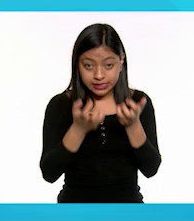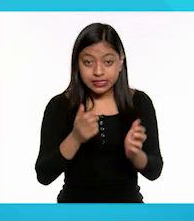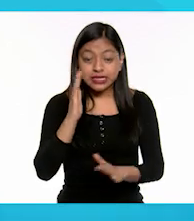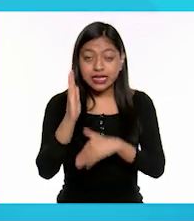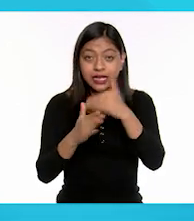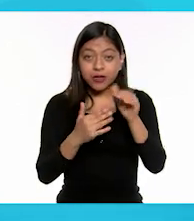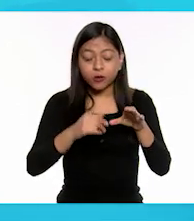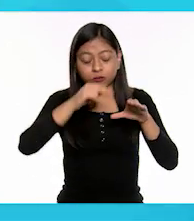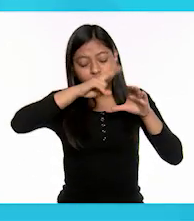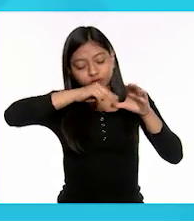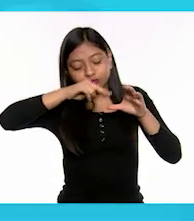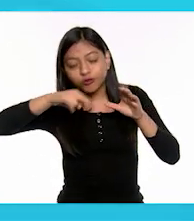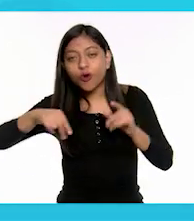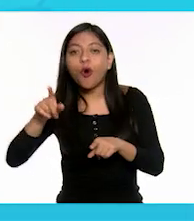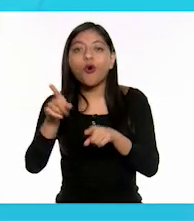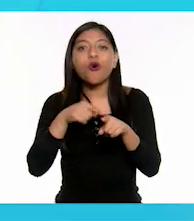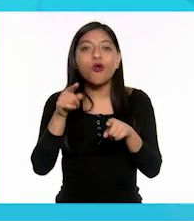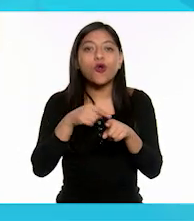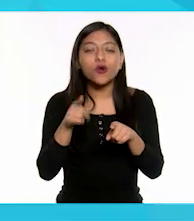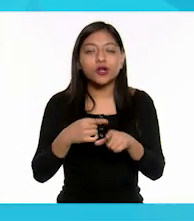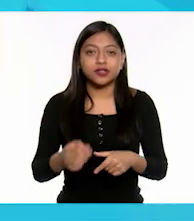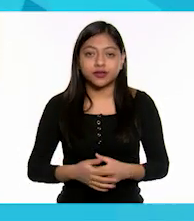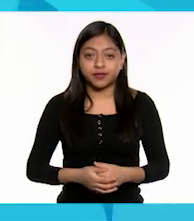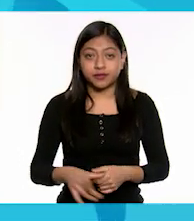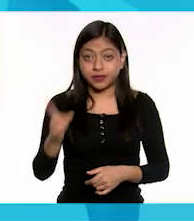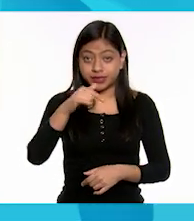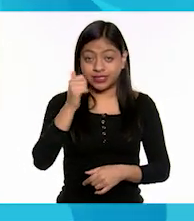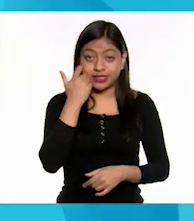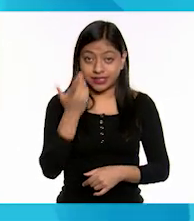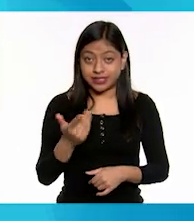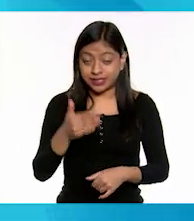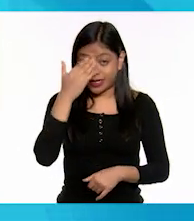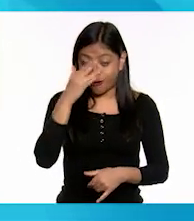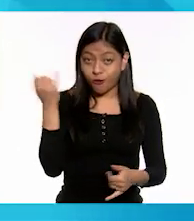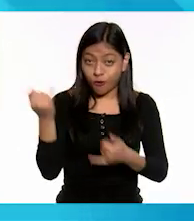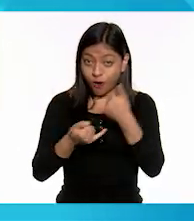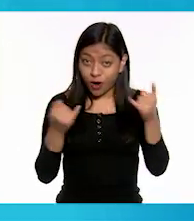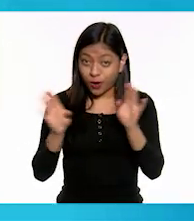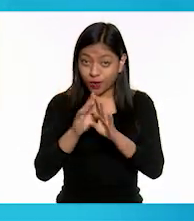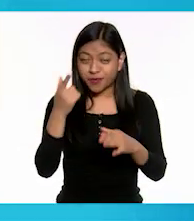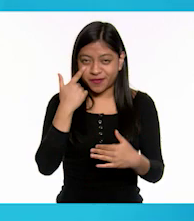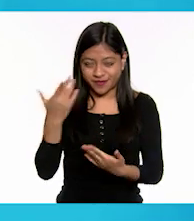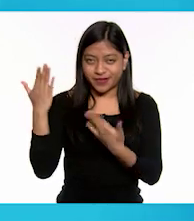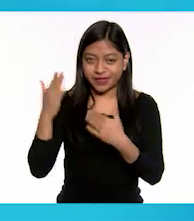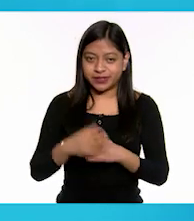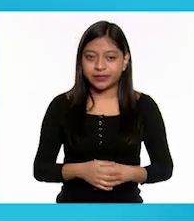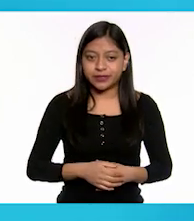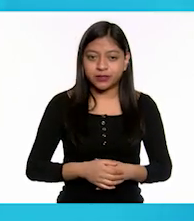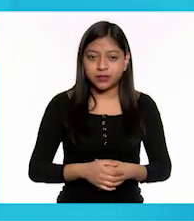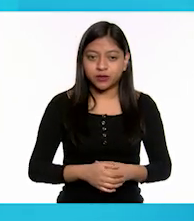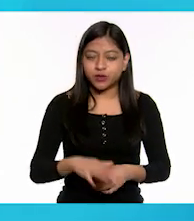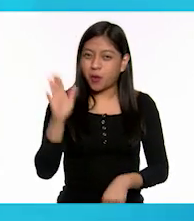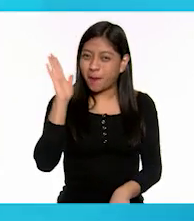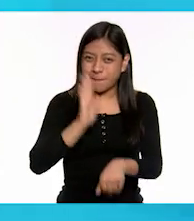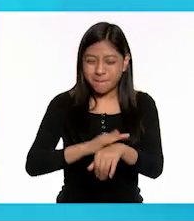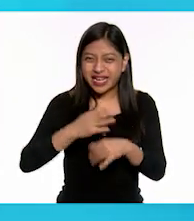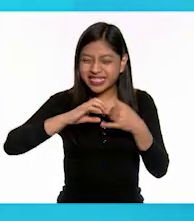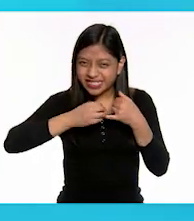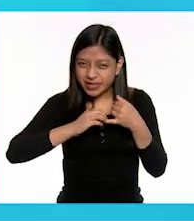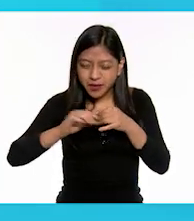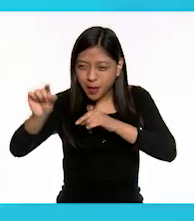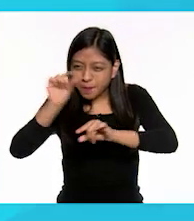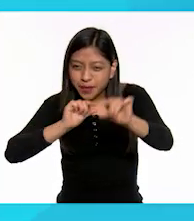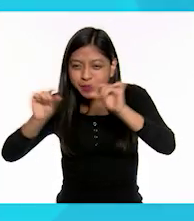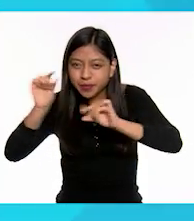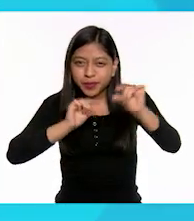después los pintaba de colores quieren saber cómo lo jugaba mire recolectar el mayor número de huesos posibles